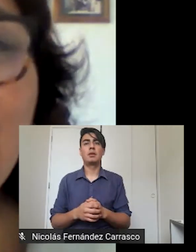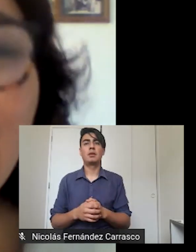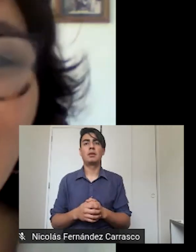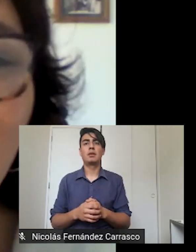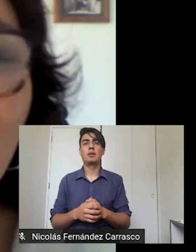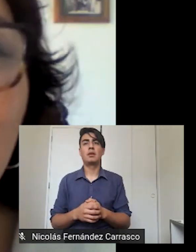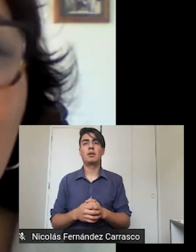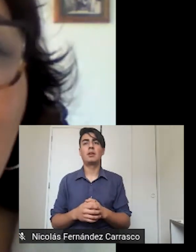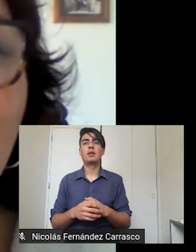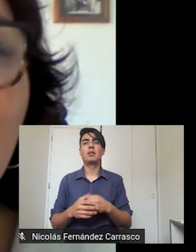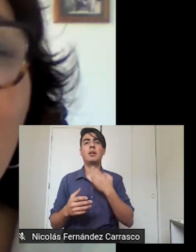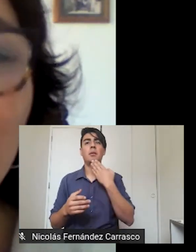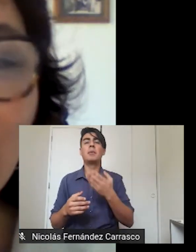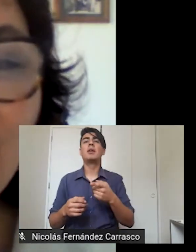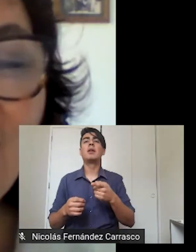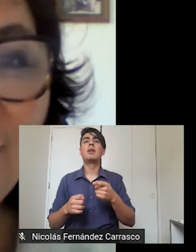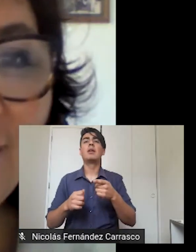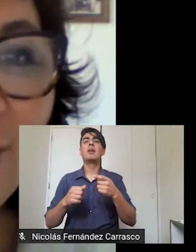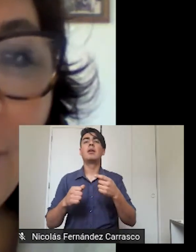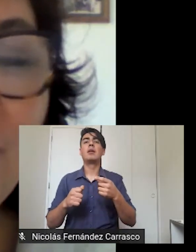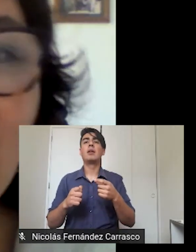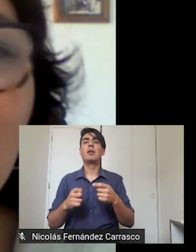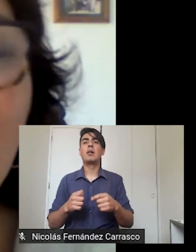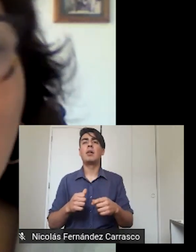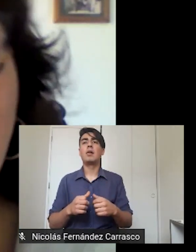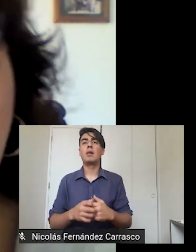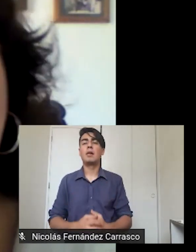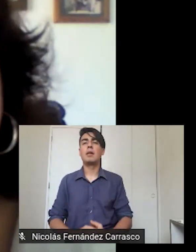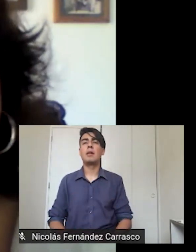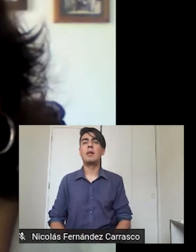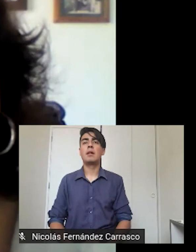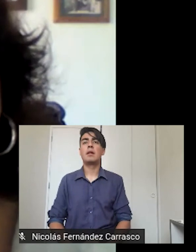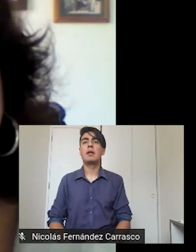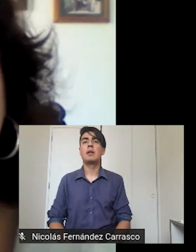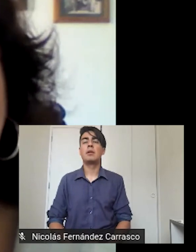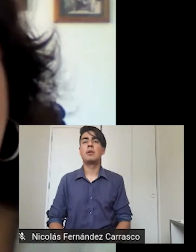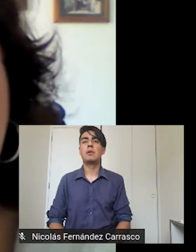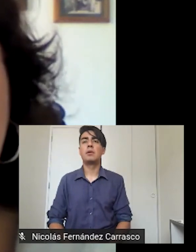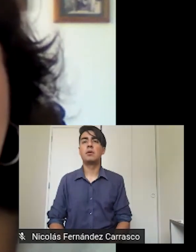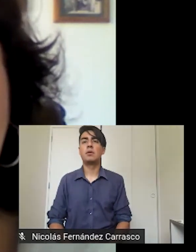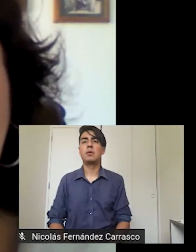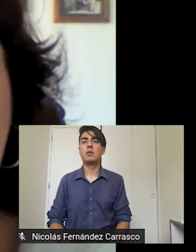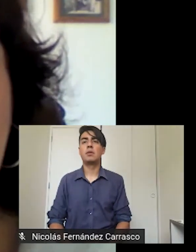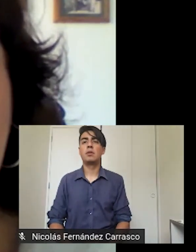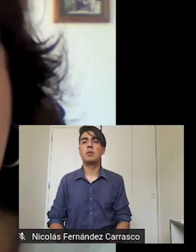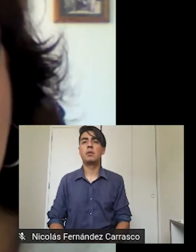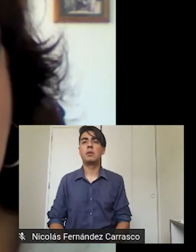Noruega. No queremos abusar tampoco de tu hospitalidad y de tu aporte.